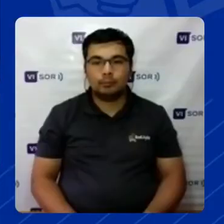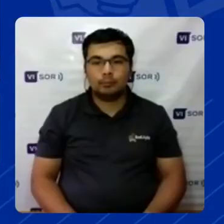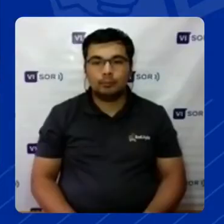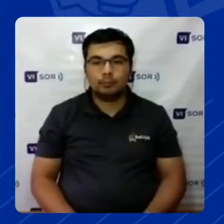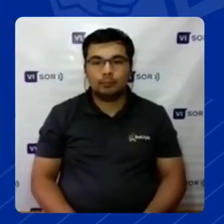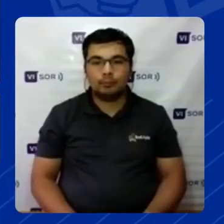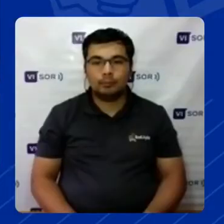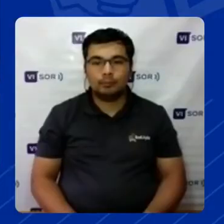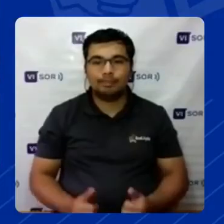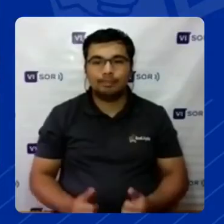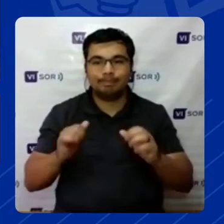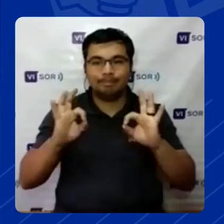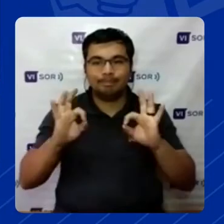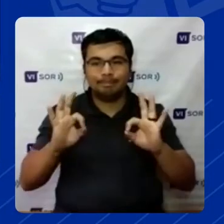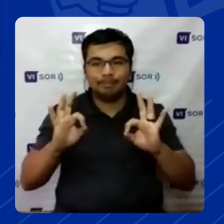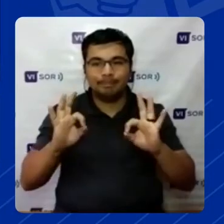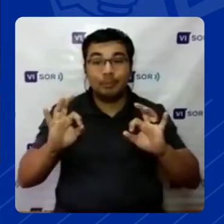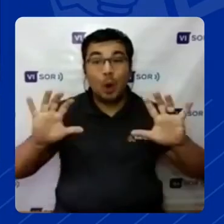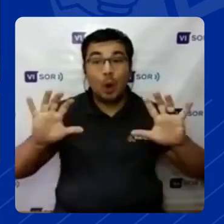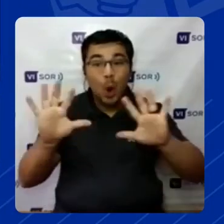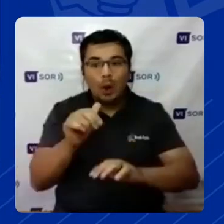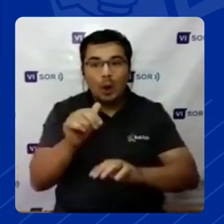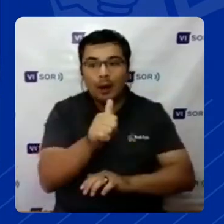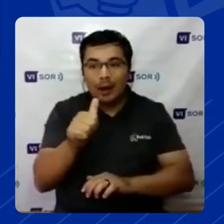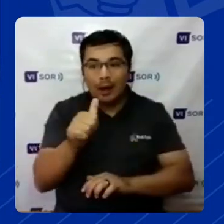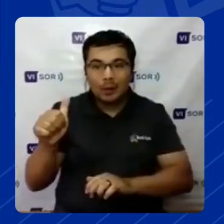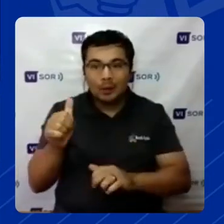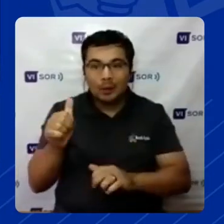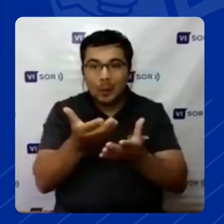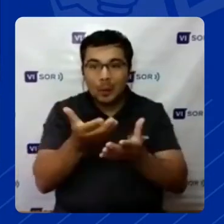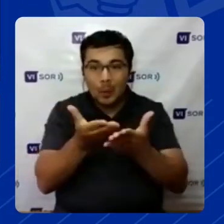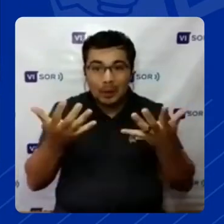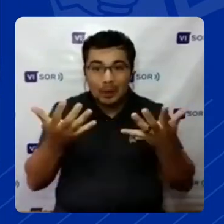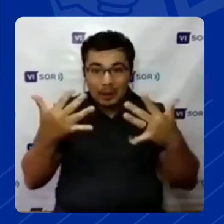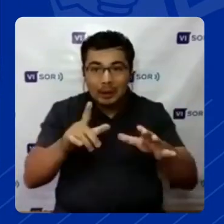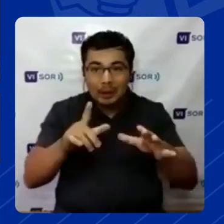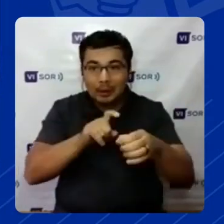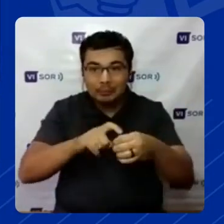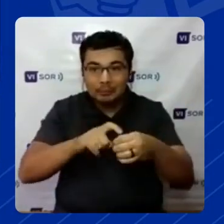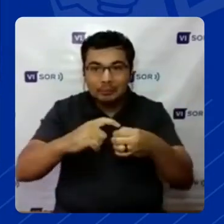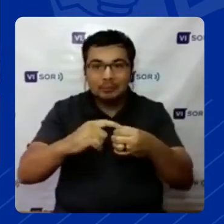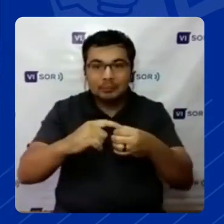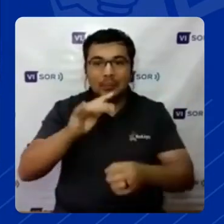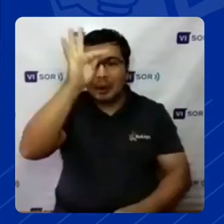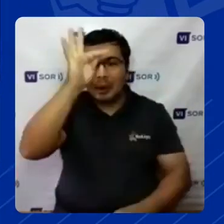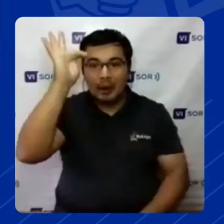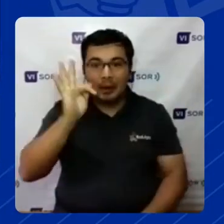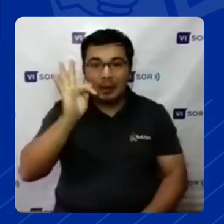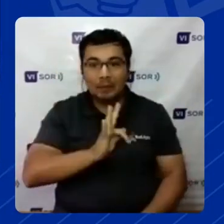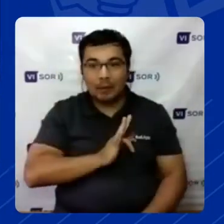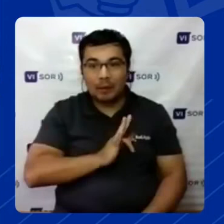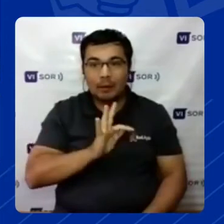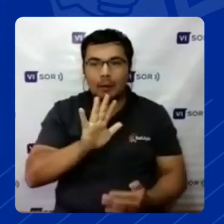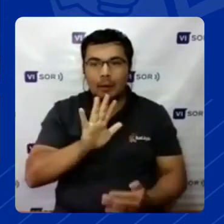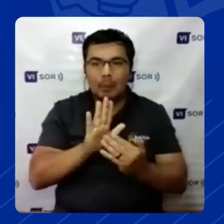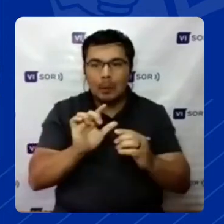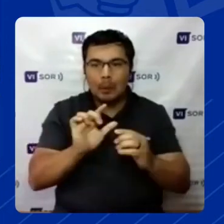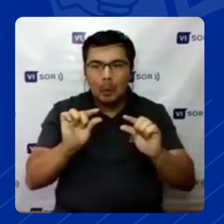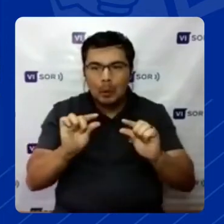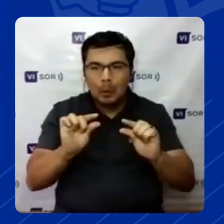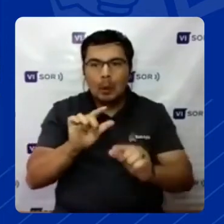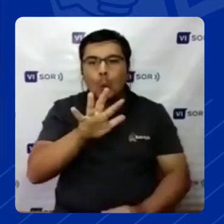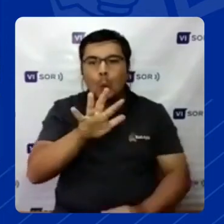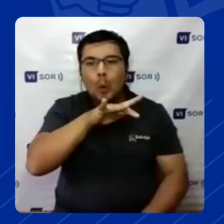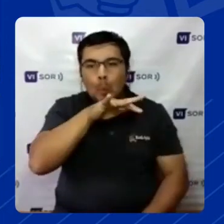Perfecto. Hola a todos los que ya están conectándose. Estamos dando unos minutitos más para que las